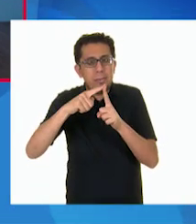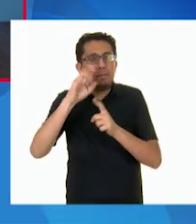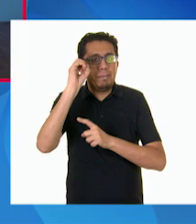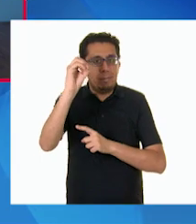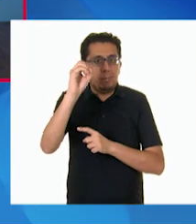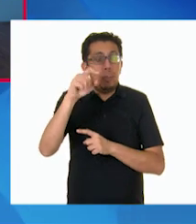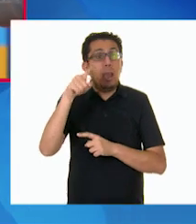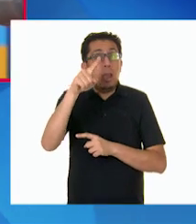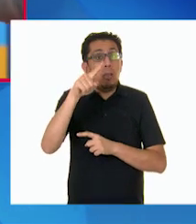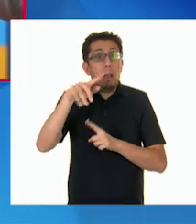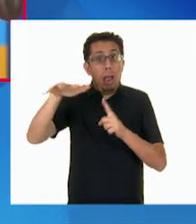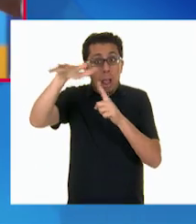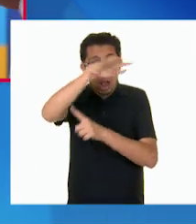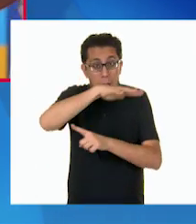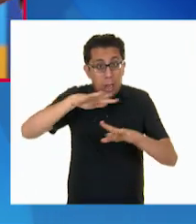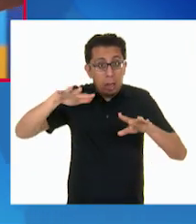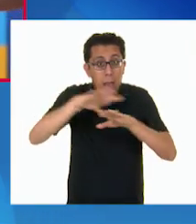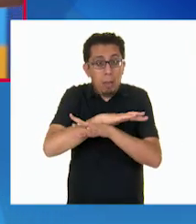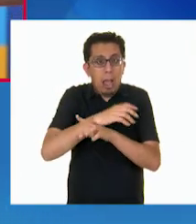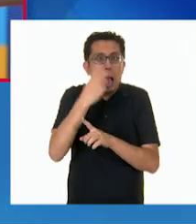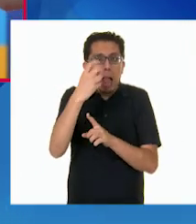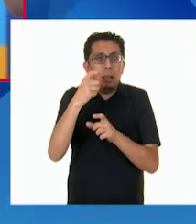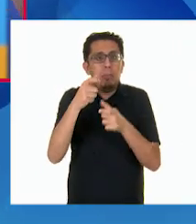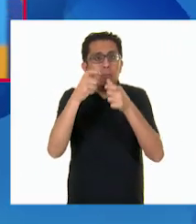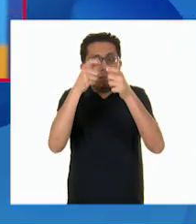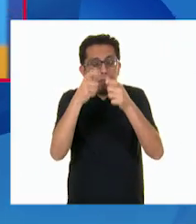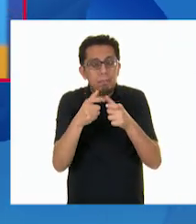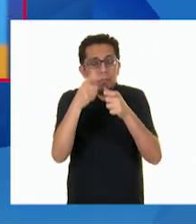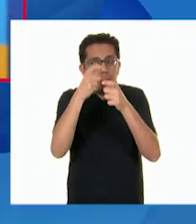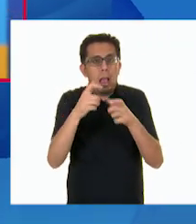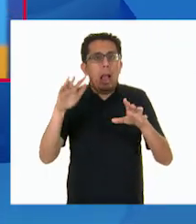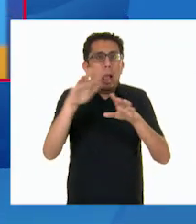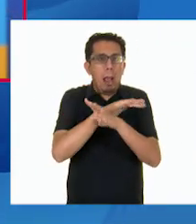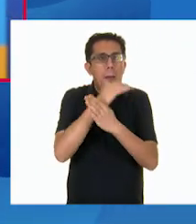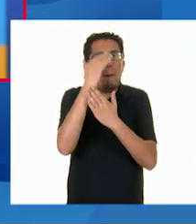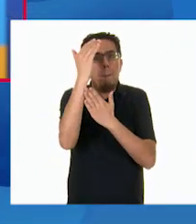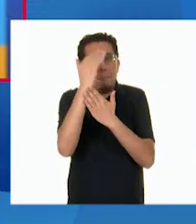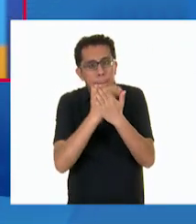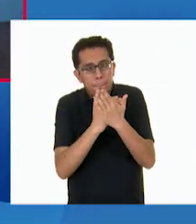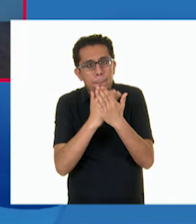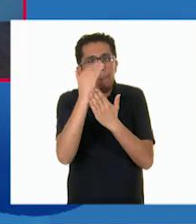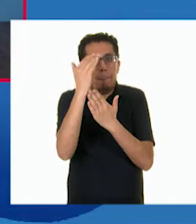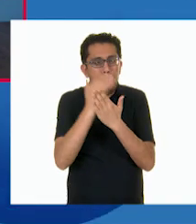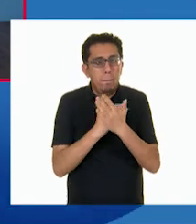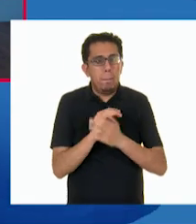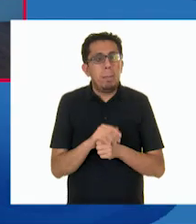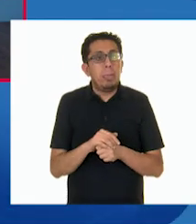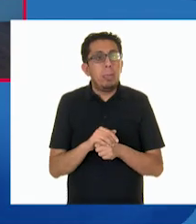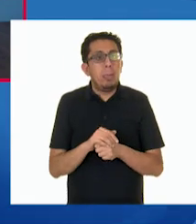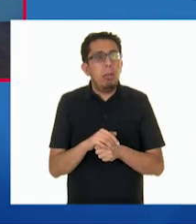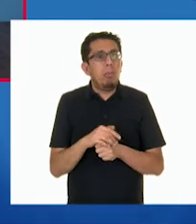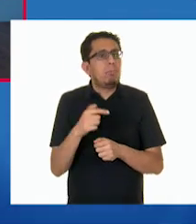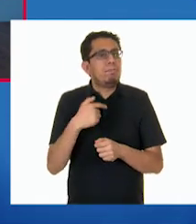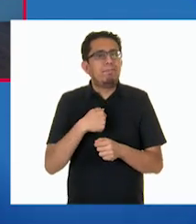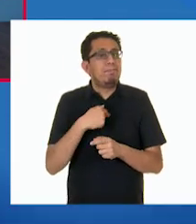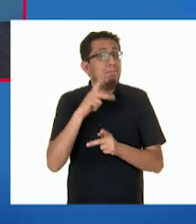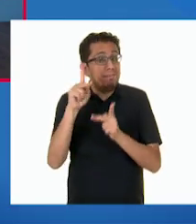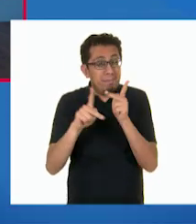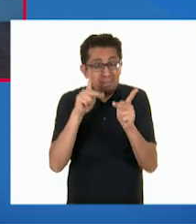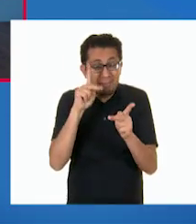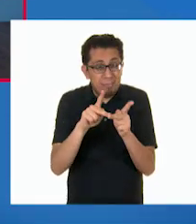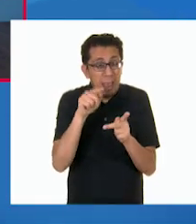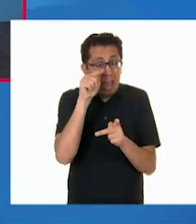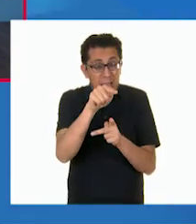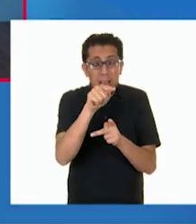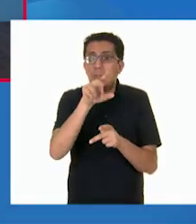las ampolletas van a subir y bajar dependiendo a qué temperatura nos encontramos. No son muy precisos, pero son